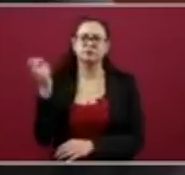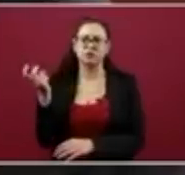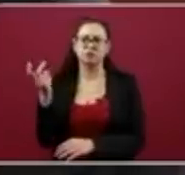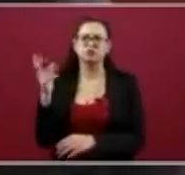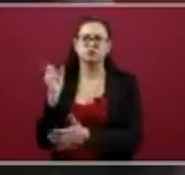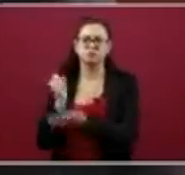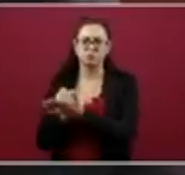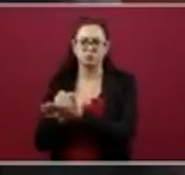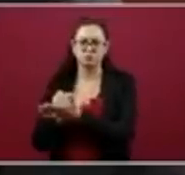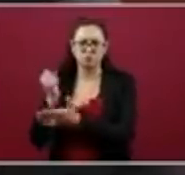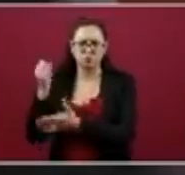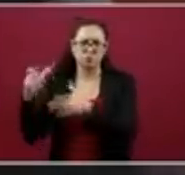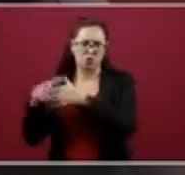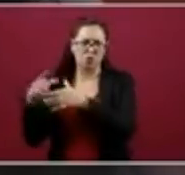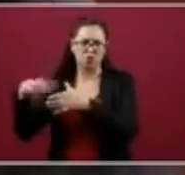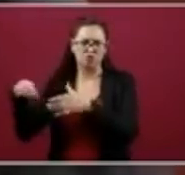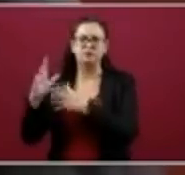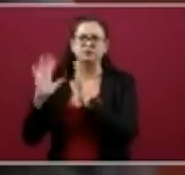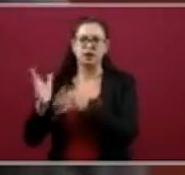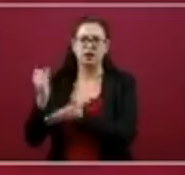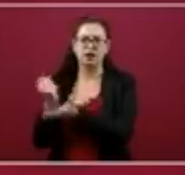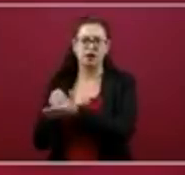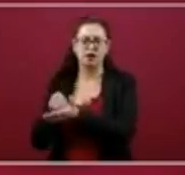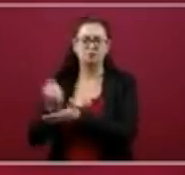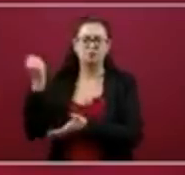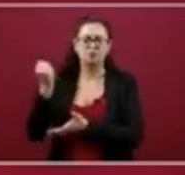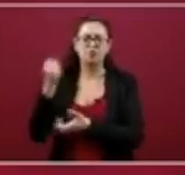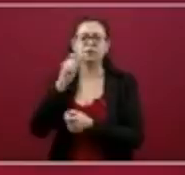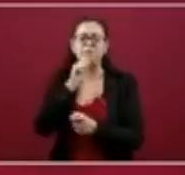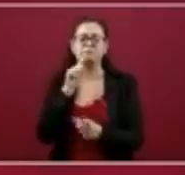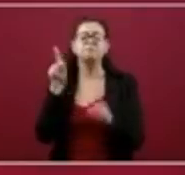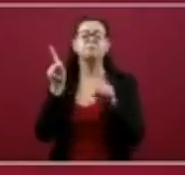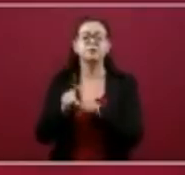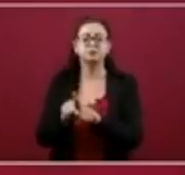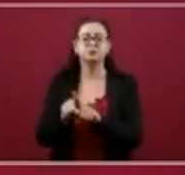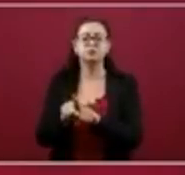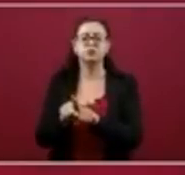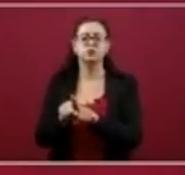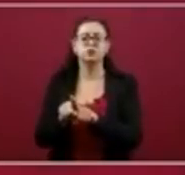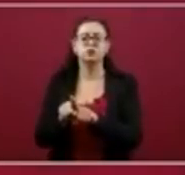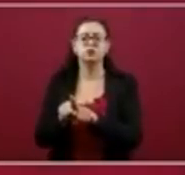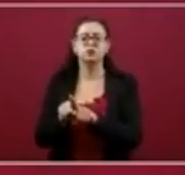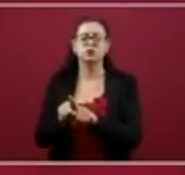Congreso de la Unión y por